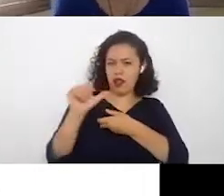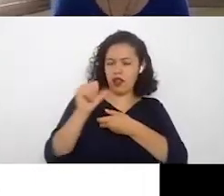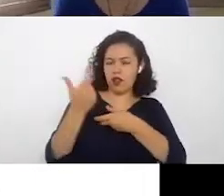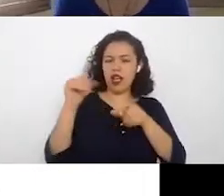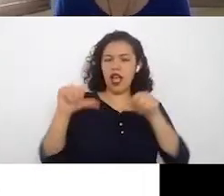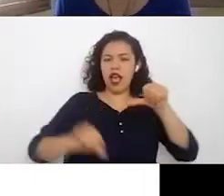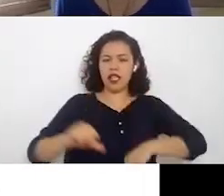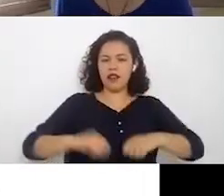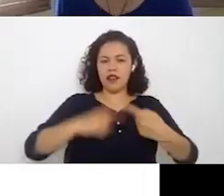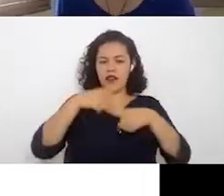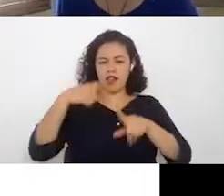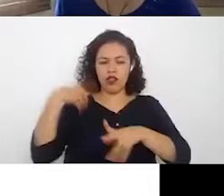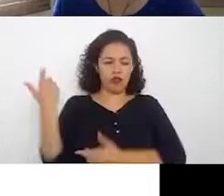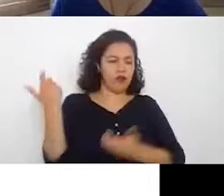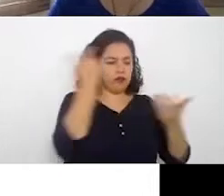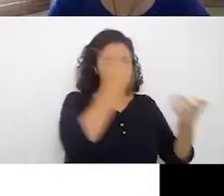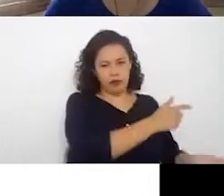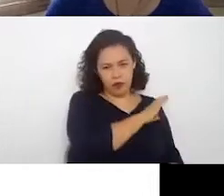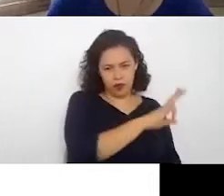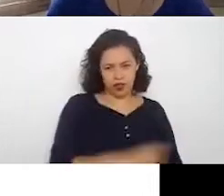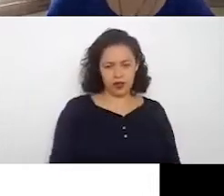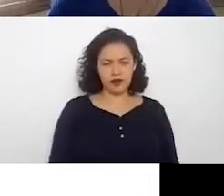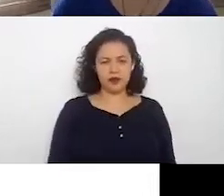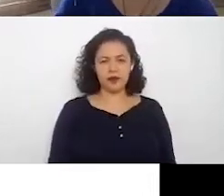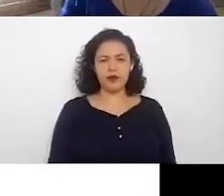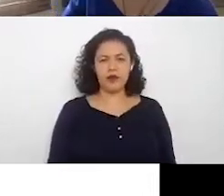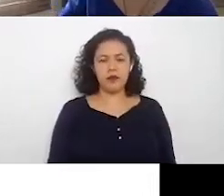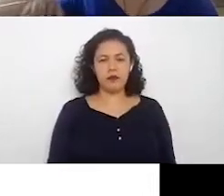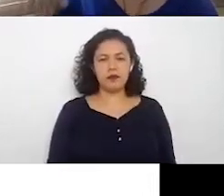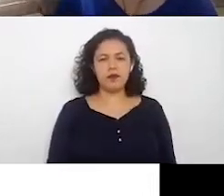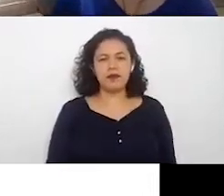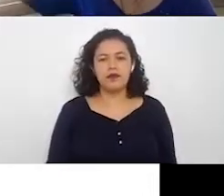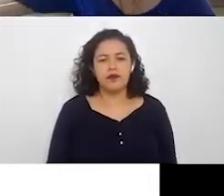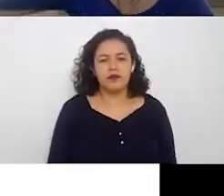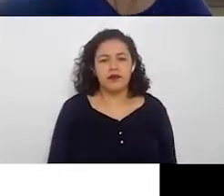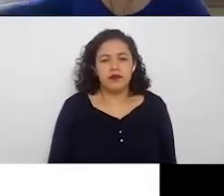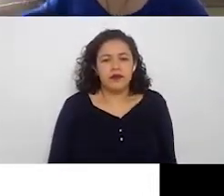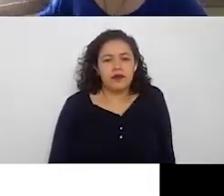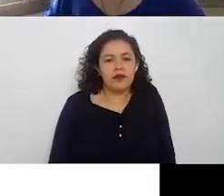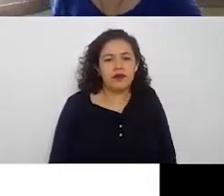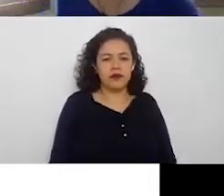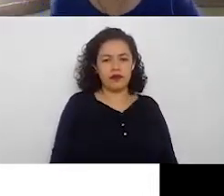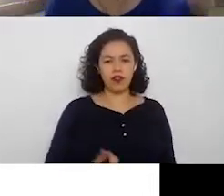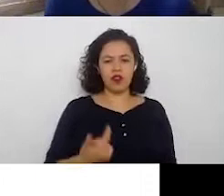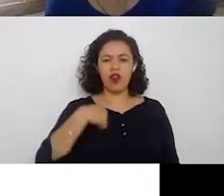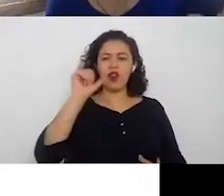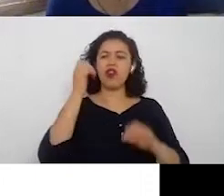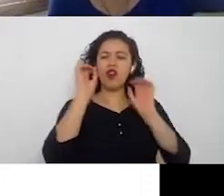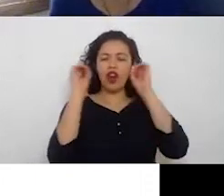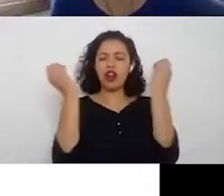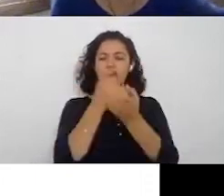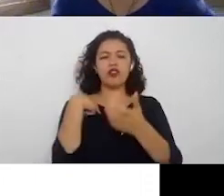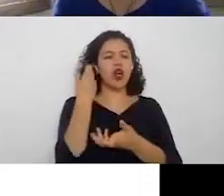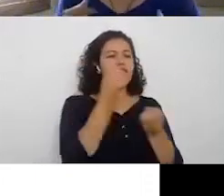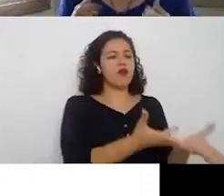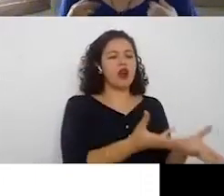social. Entonces, no es como que ahora yo puedo donarle a esta otra organización y también a esta